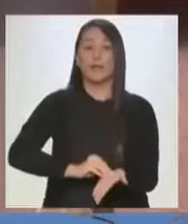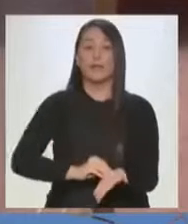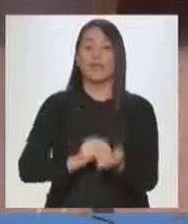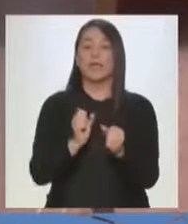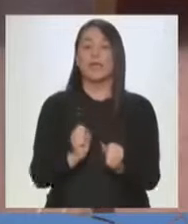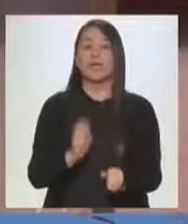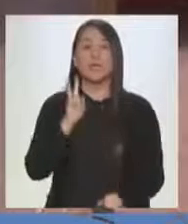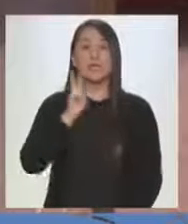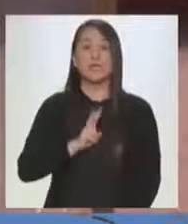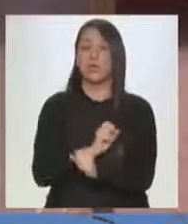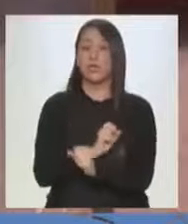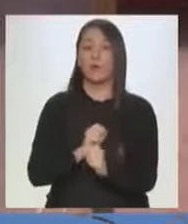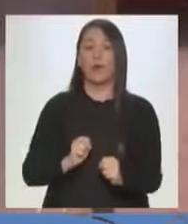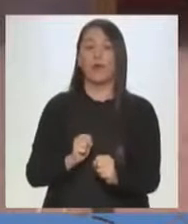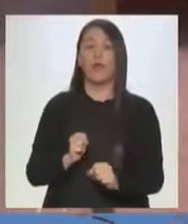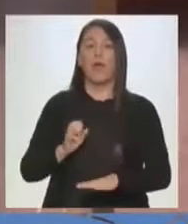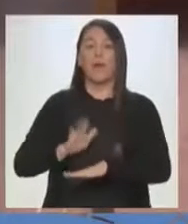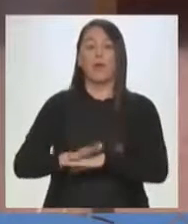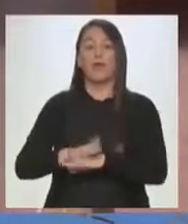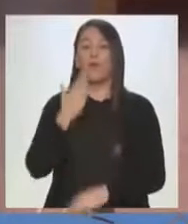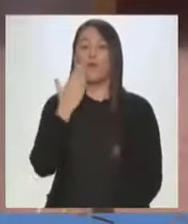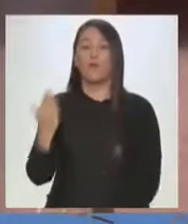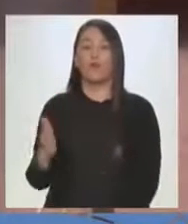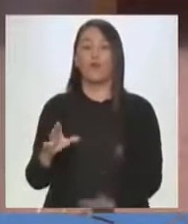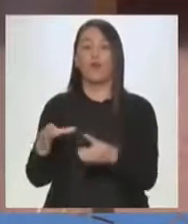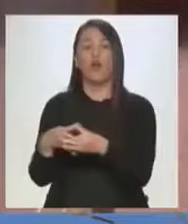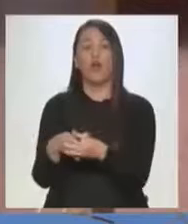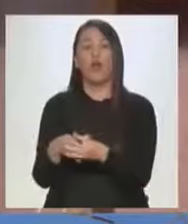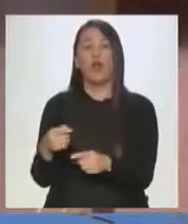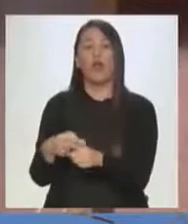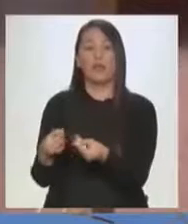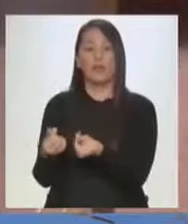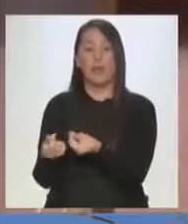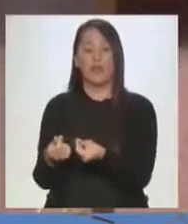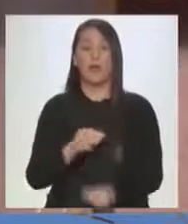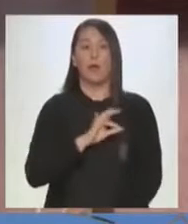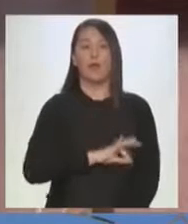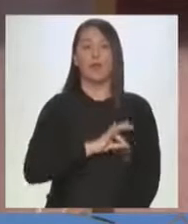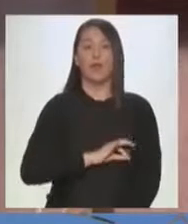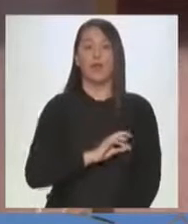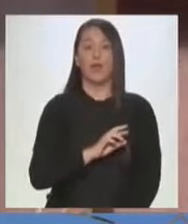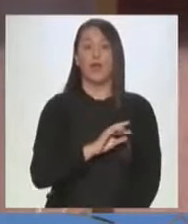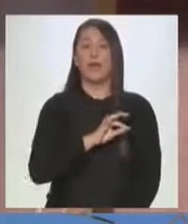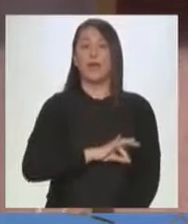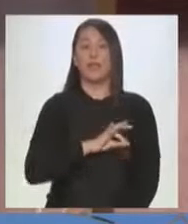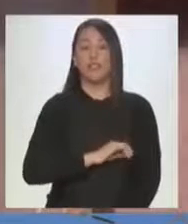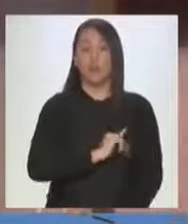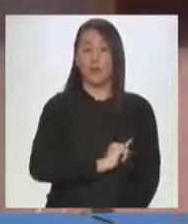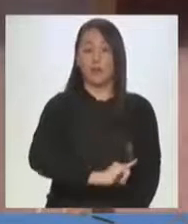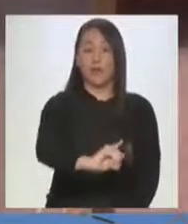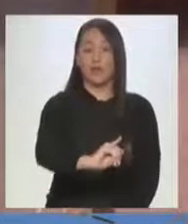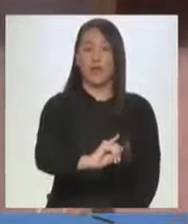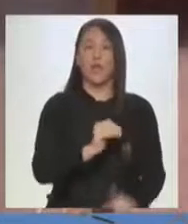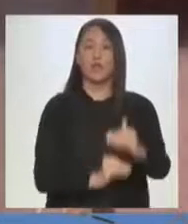el beneficio bono clase media. También podrán solicitar este préstamo los pensionados de la modalidad renta vitalicia que perciban un monto